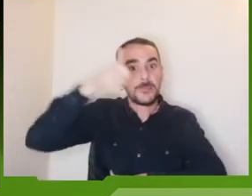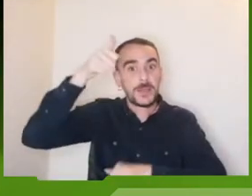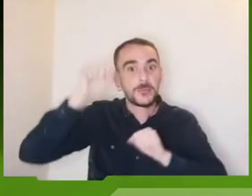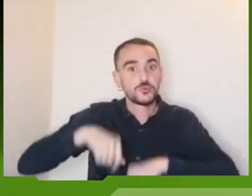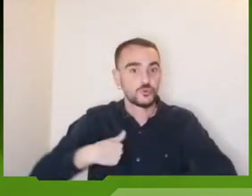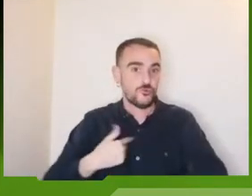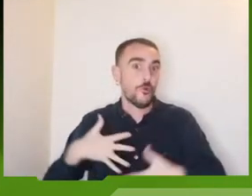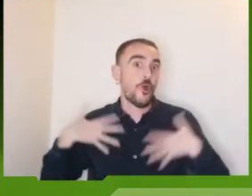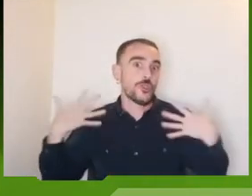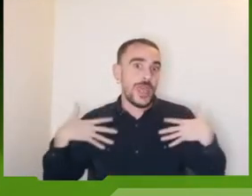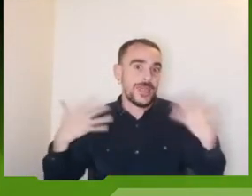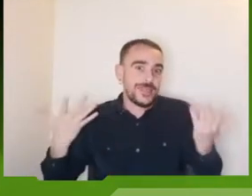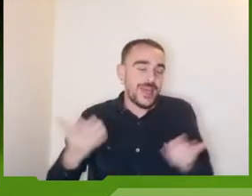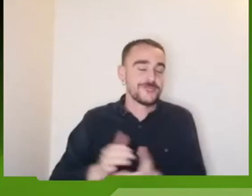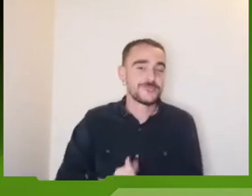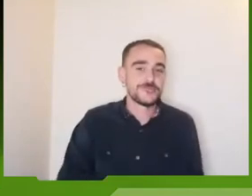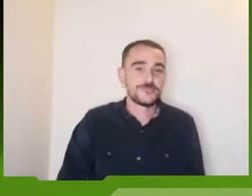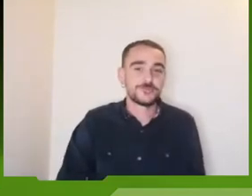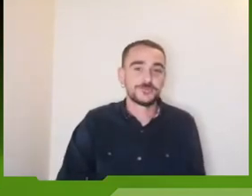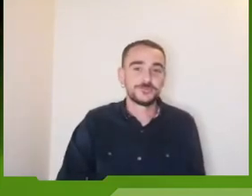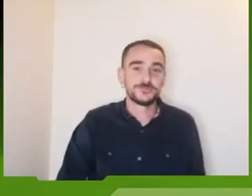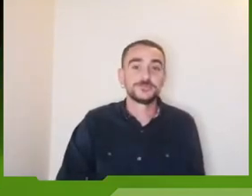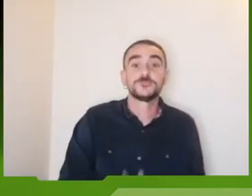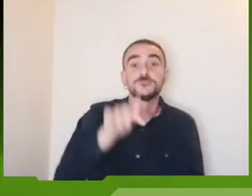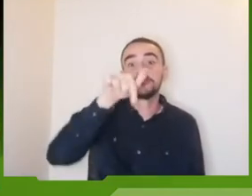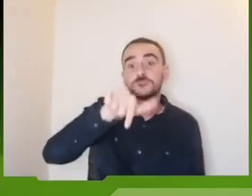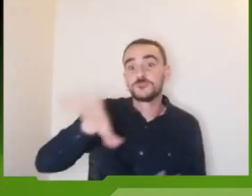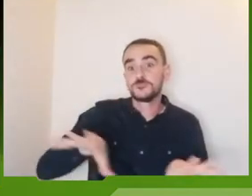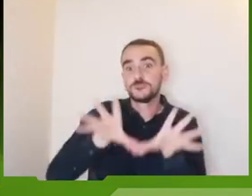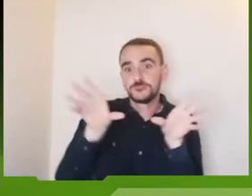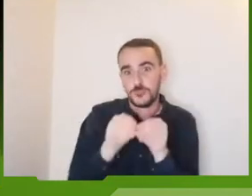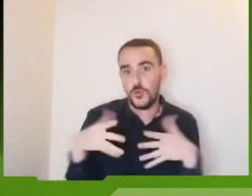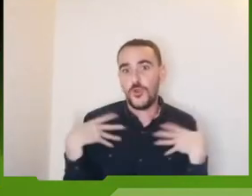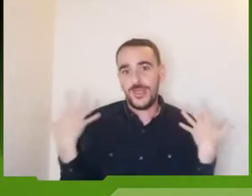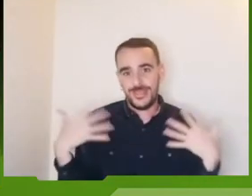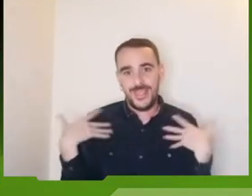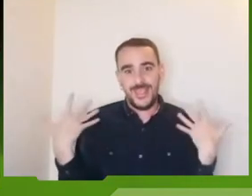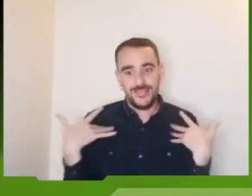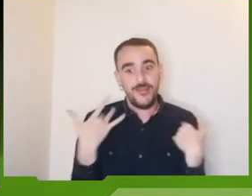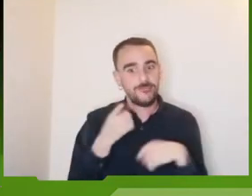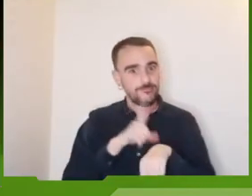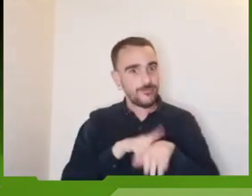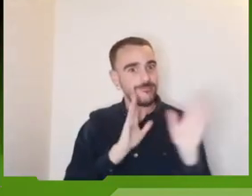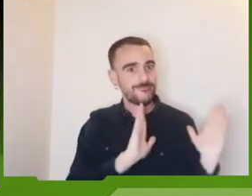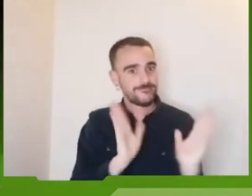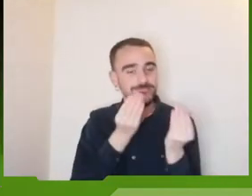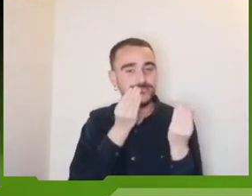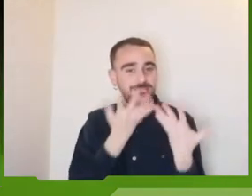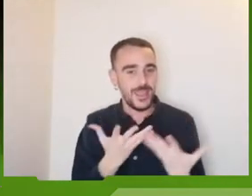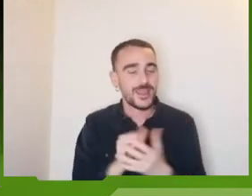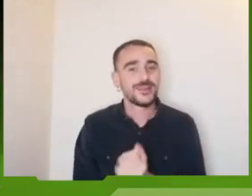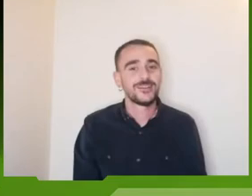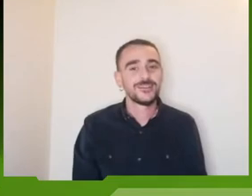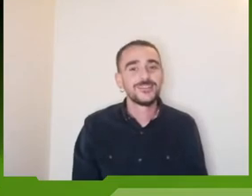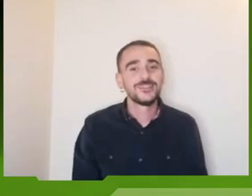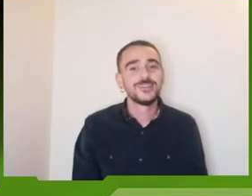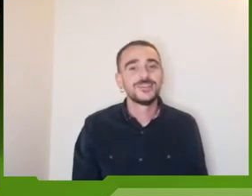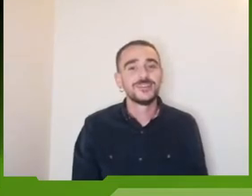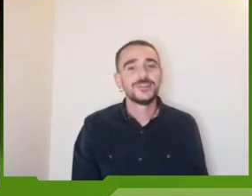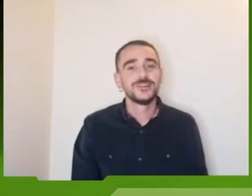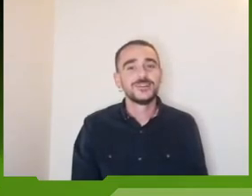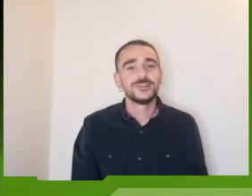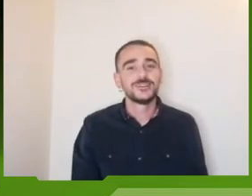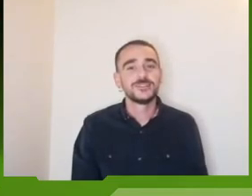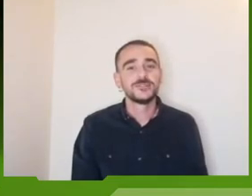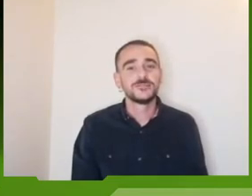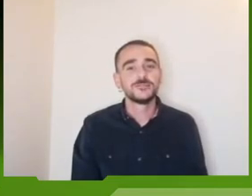contenta de cómo ha quedado y de que me haya dado tiempo y de que se haya visto que, o